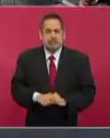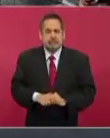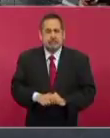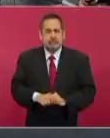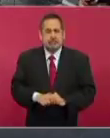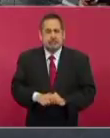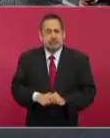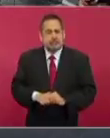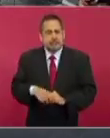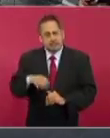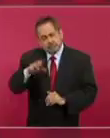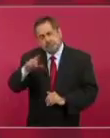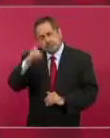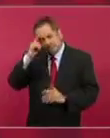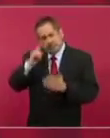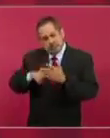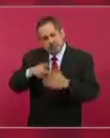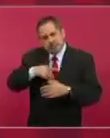Yo diría que sí,